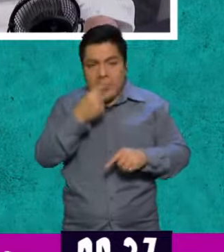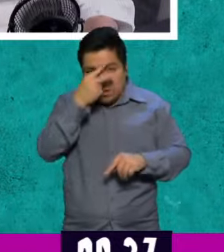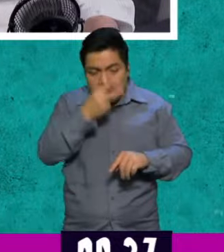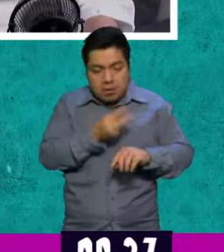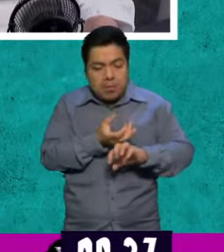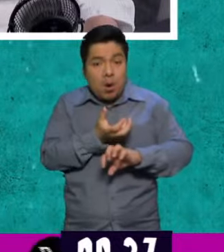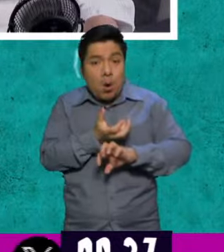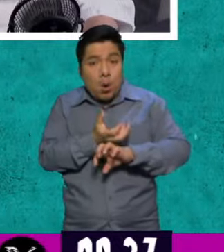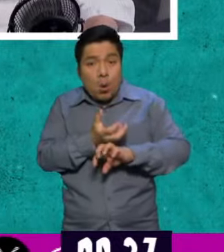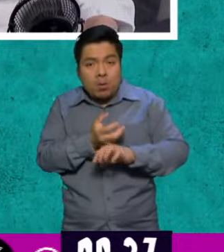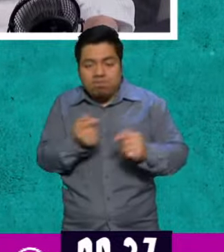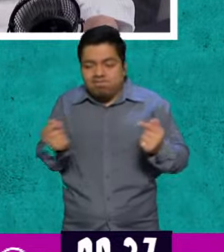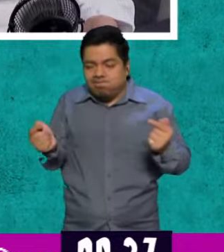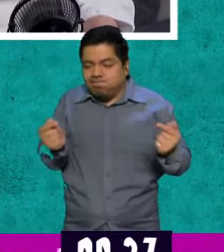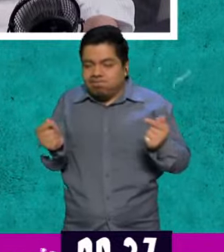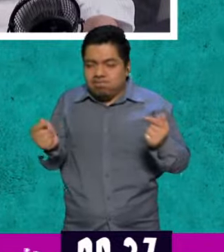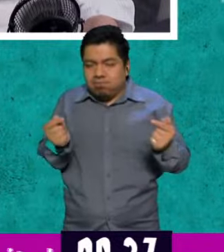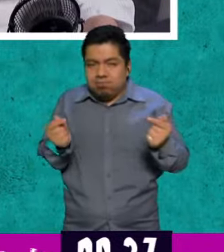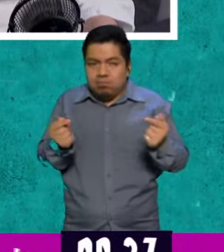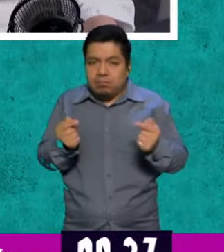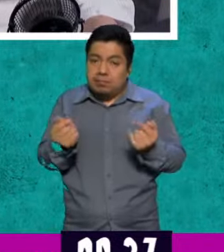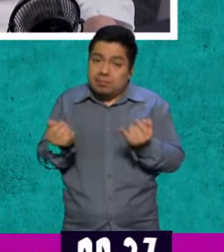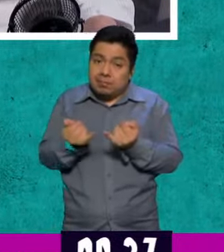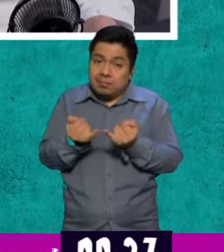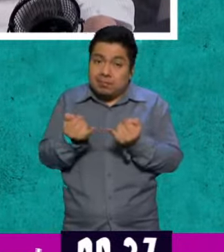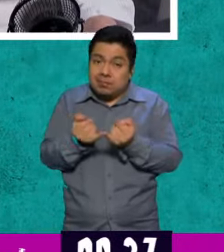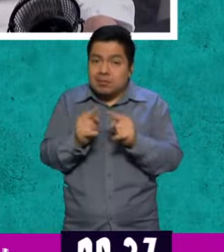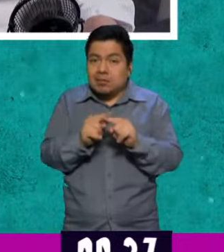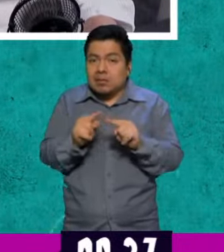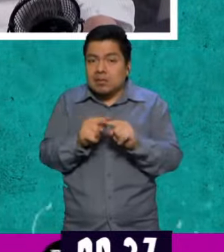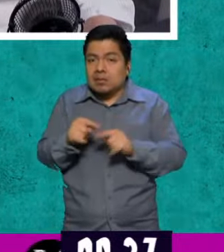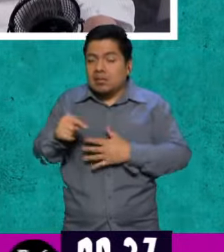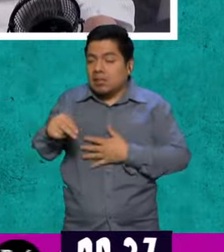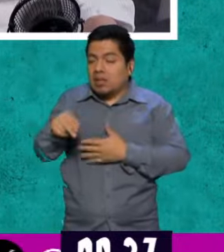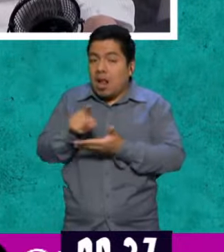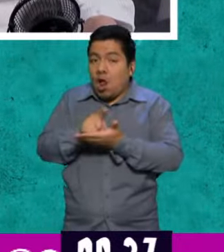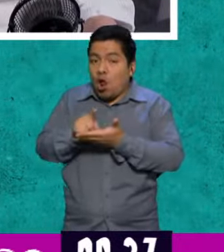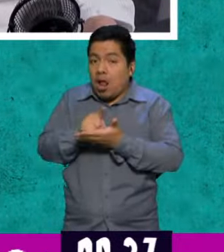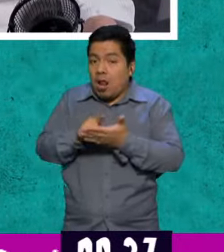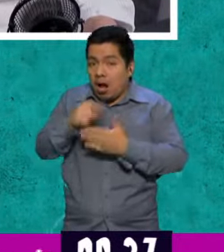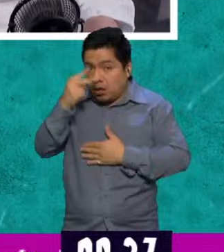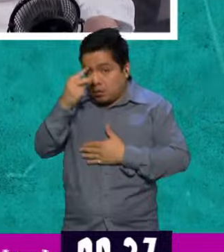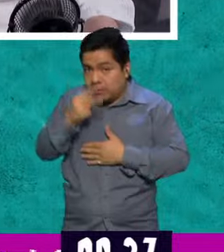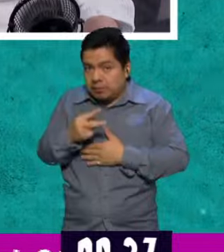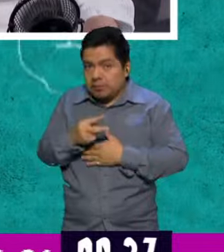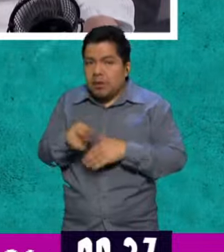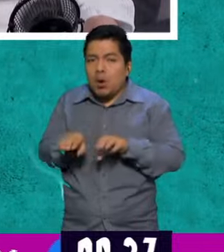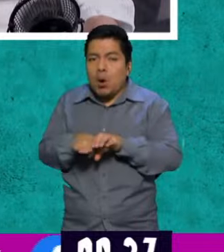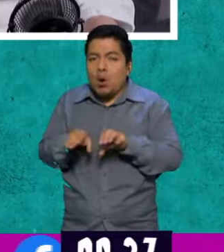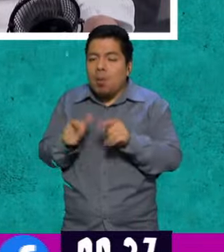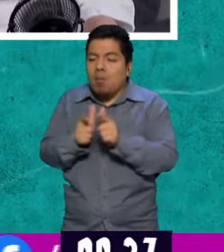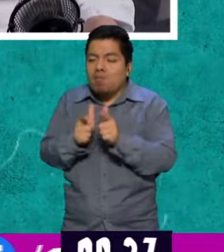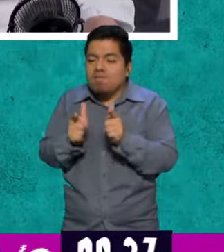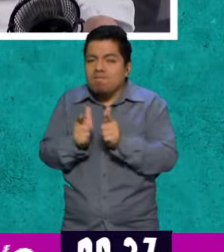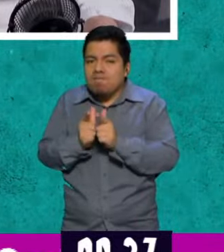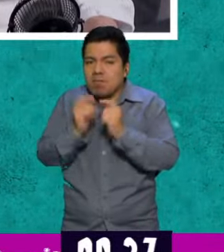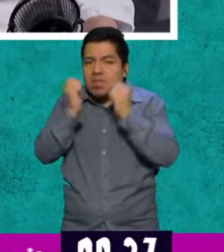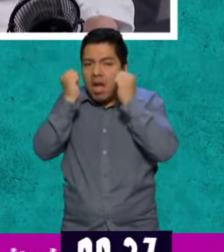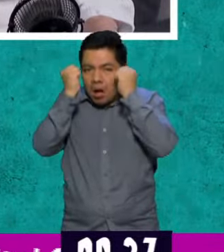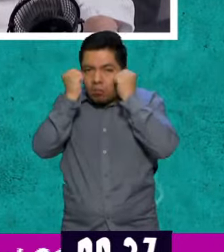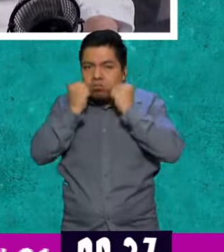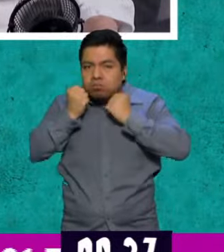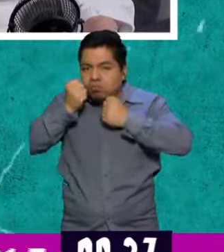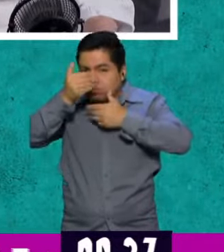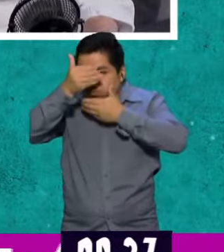Unidos, están buscando considerar a los grupos narcotraficantes mexicanos como grupos terroristas o como grupos